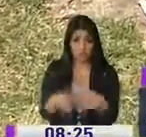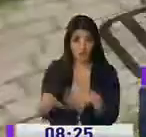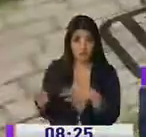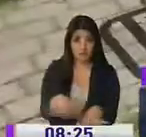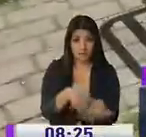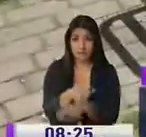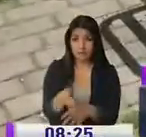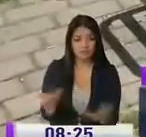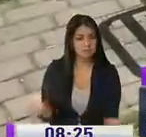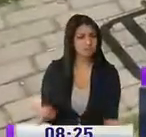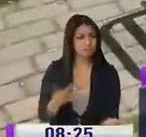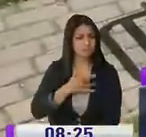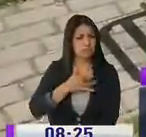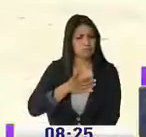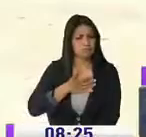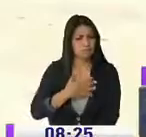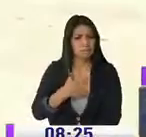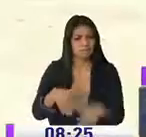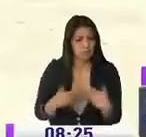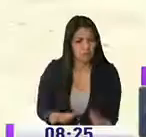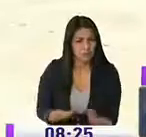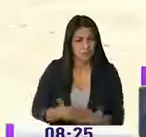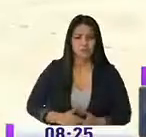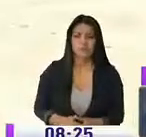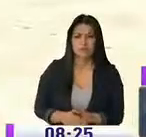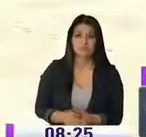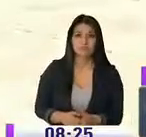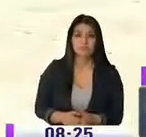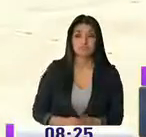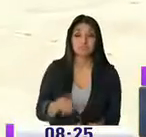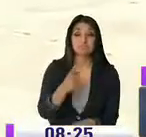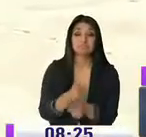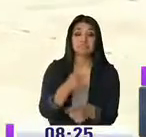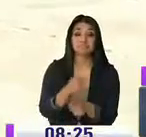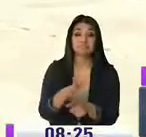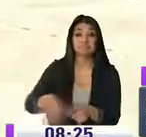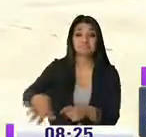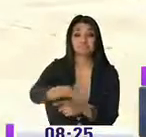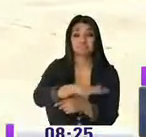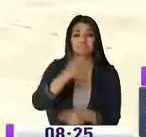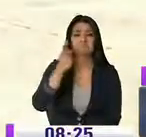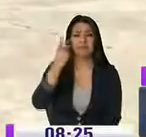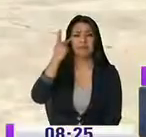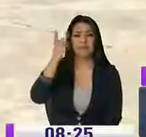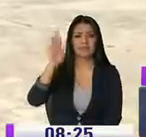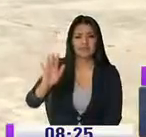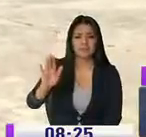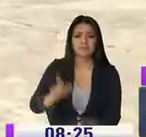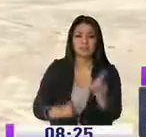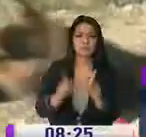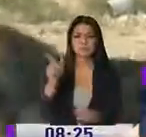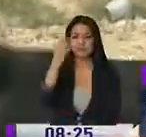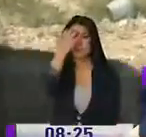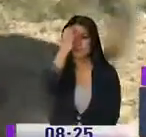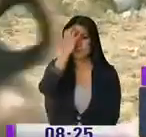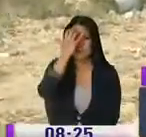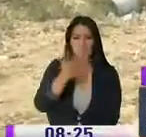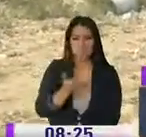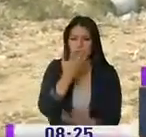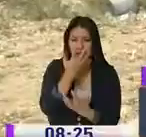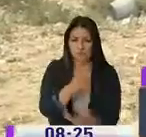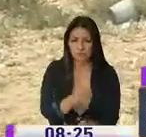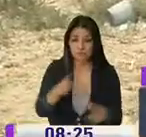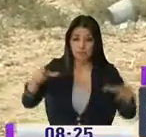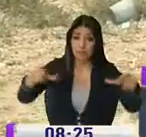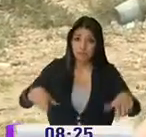física o de recreación esto ha generado la preocupación e indignación de los moradores que esto nos llama